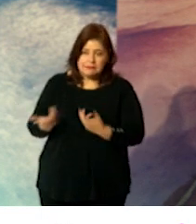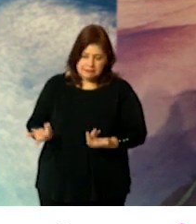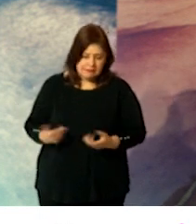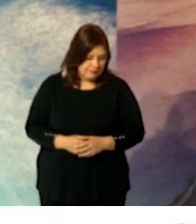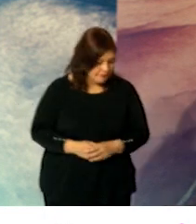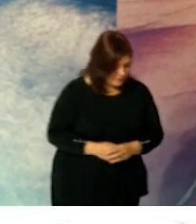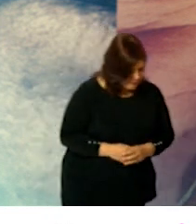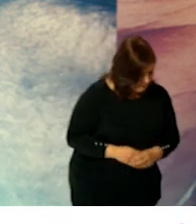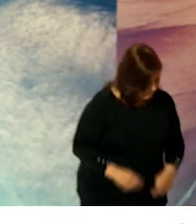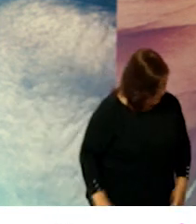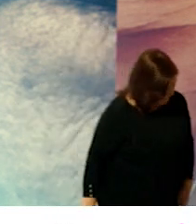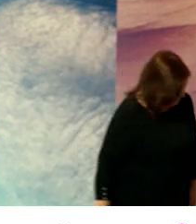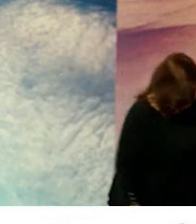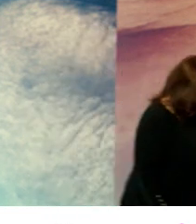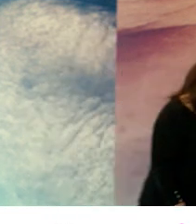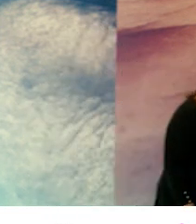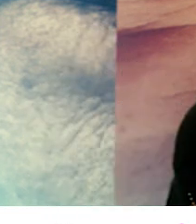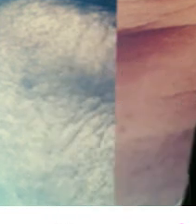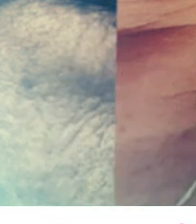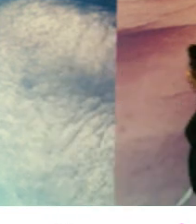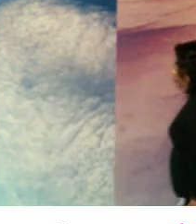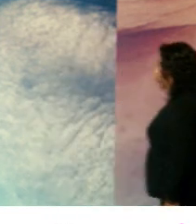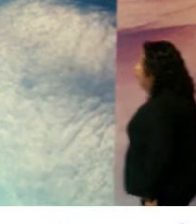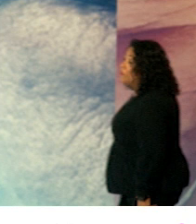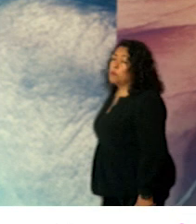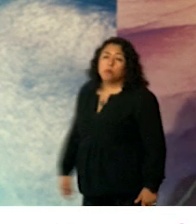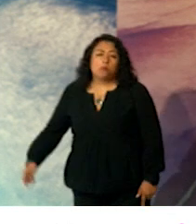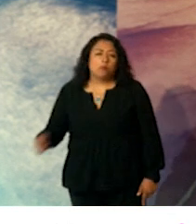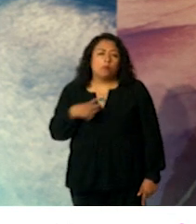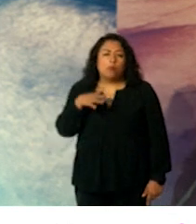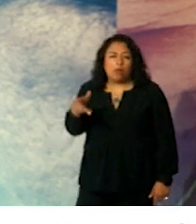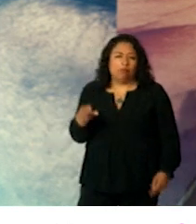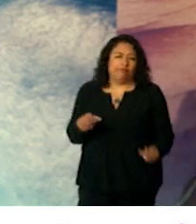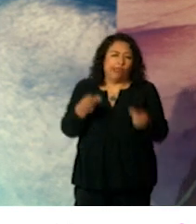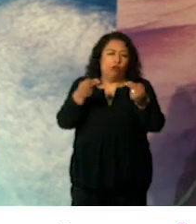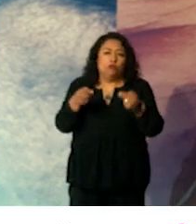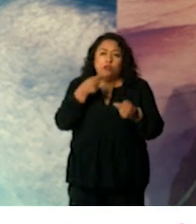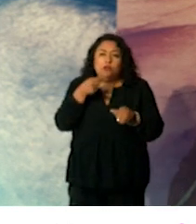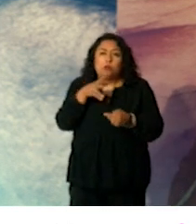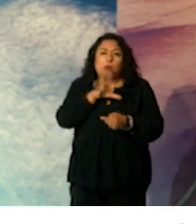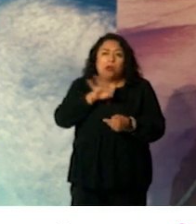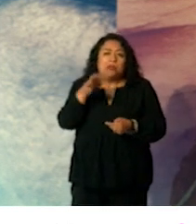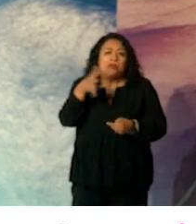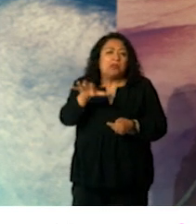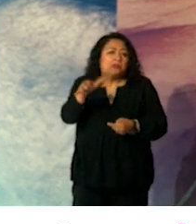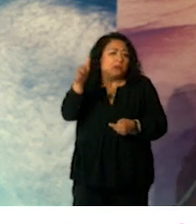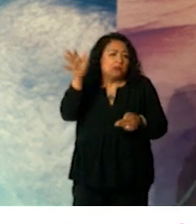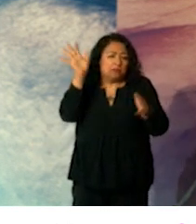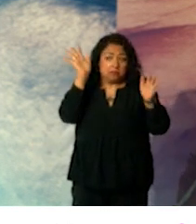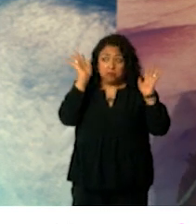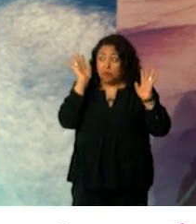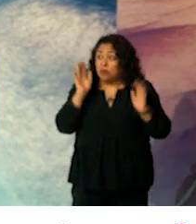un psicoactivo tú tienes una transacción al día. Con un niño puedes tener 10 o 15. Y lo que eso significa. O